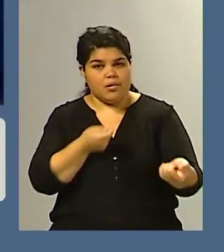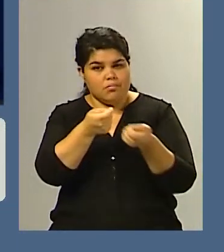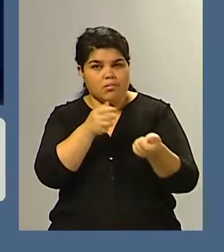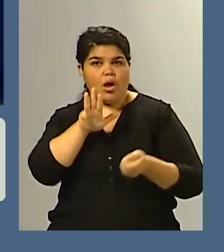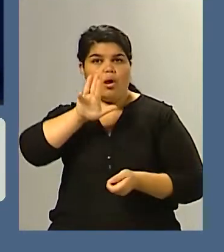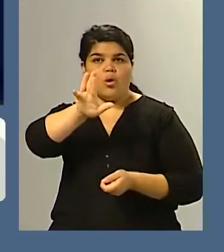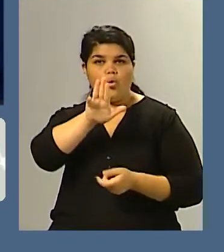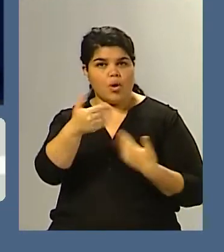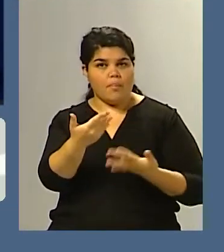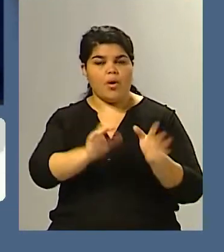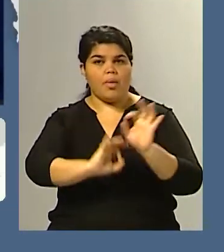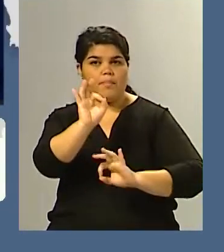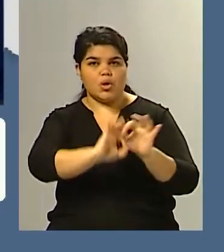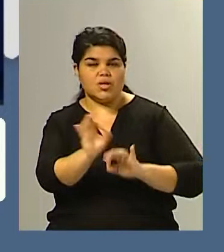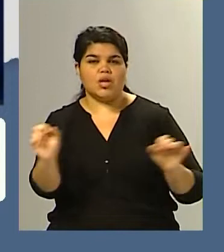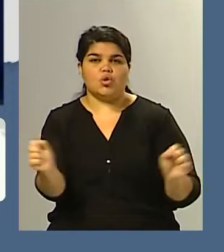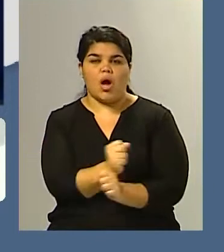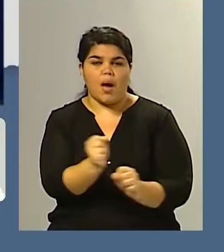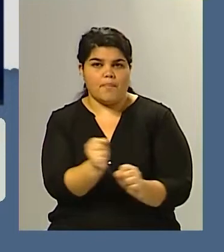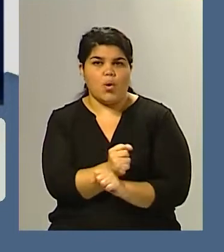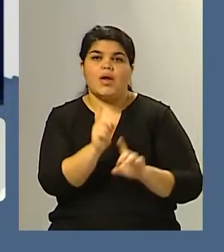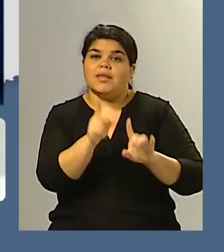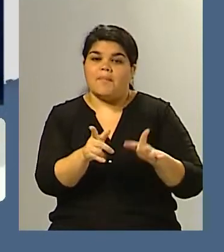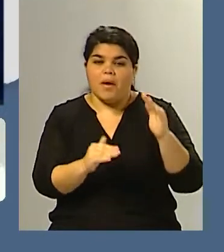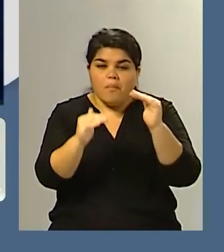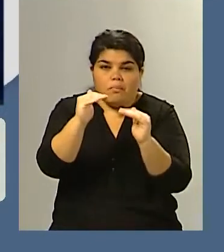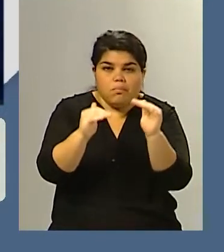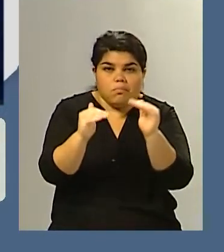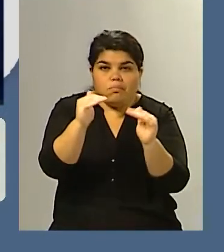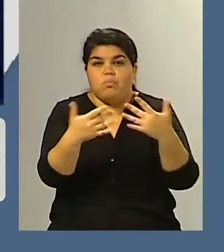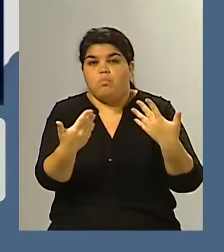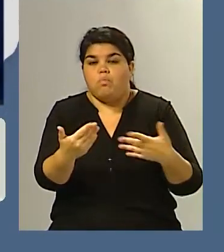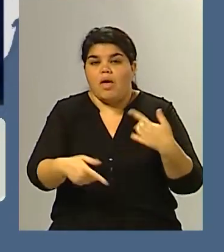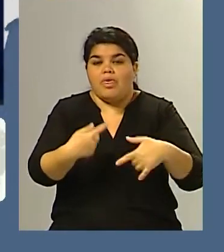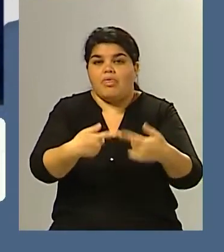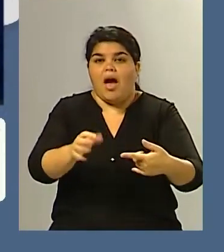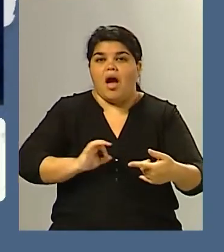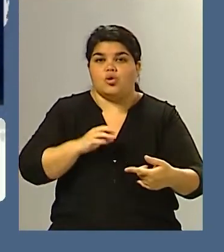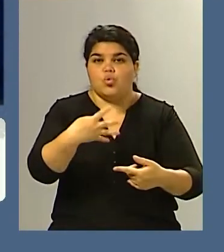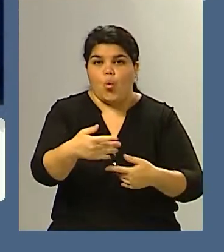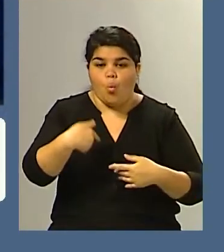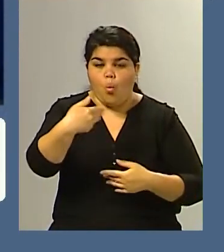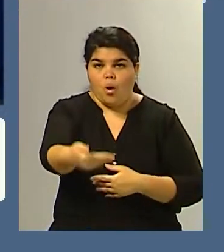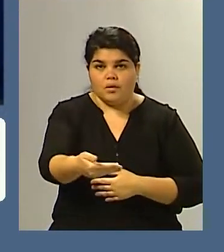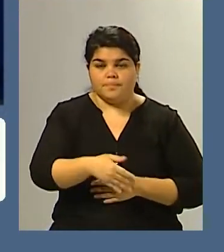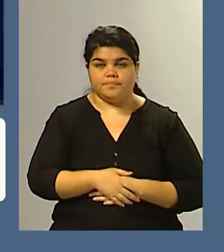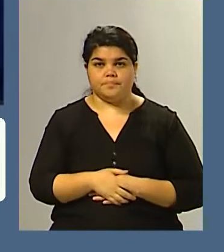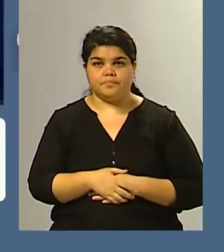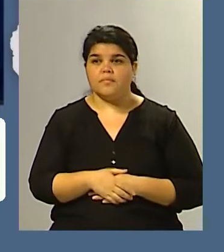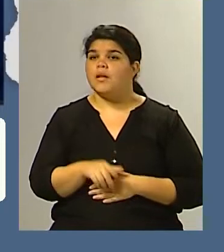seus projetos e manter mínimo de estabilidade em seus próximos 4 anos. Paulo, usted hacía